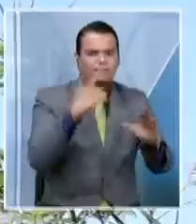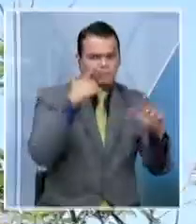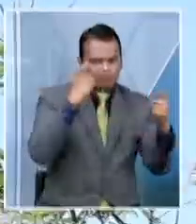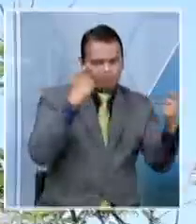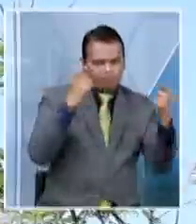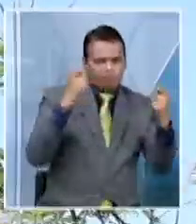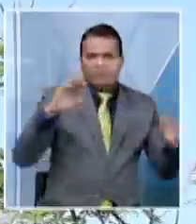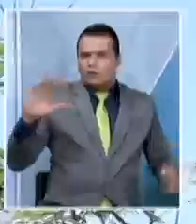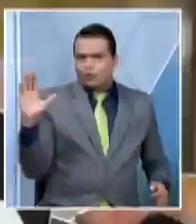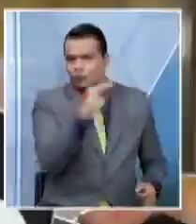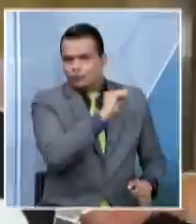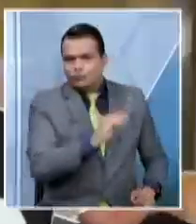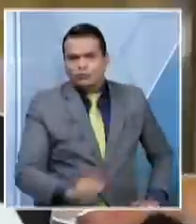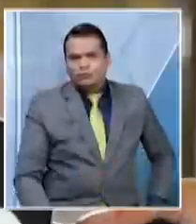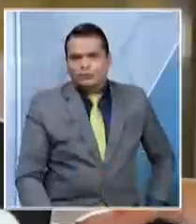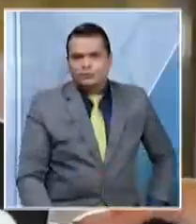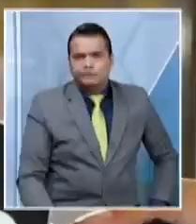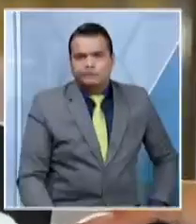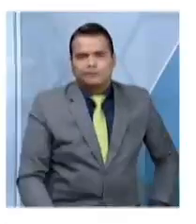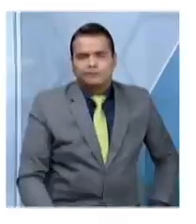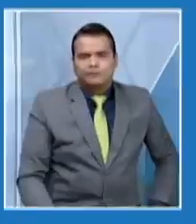alerta.